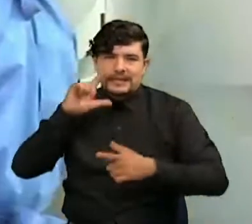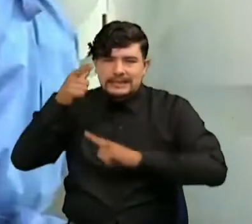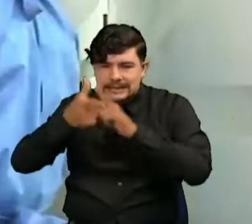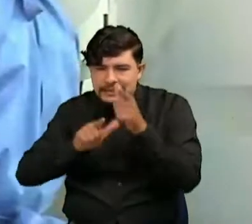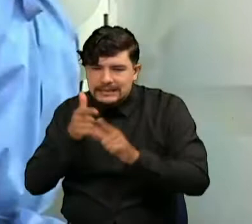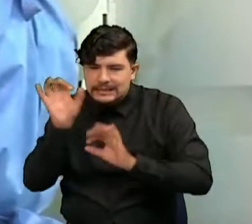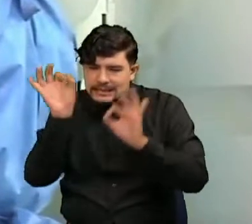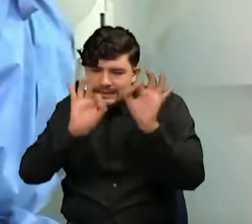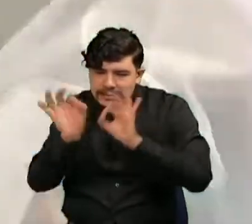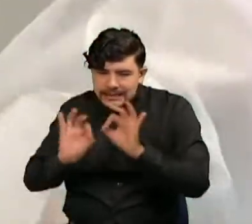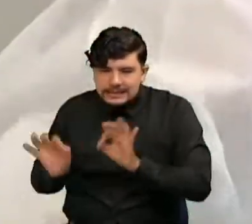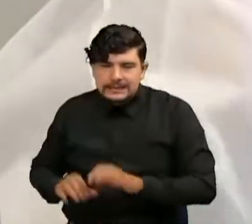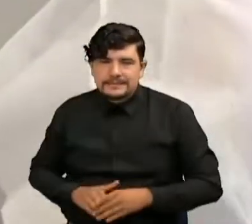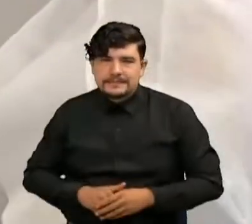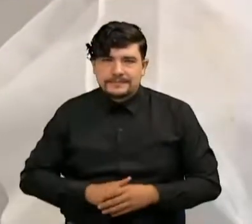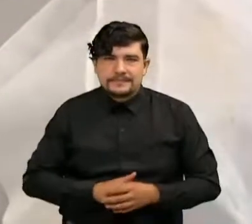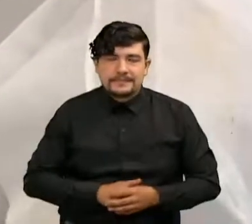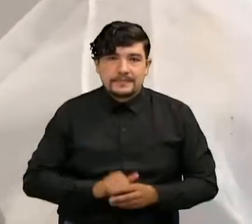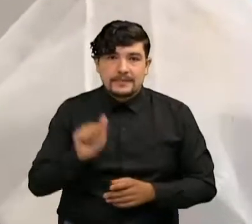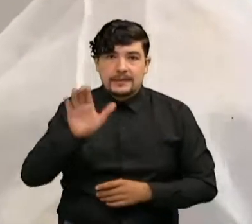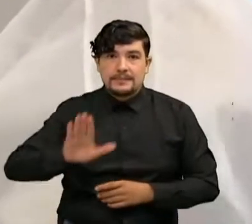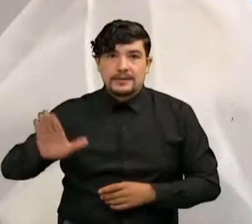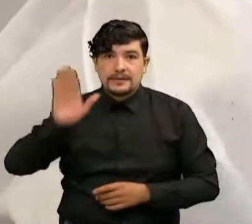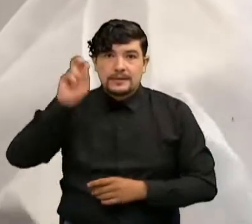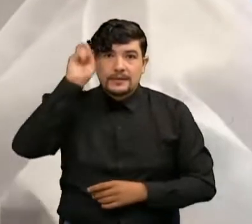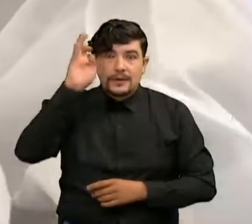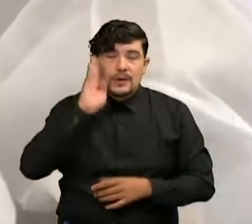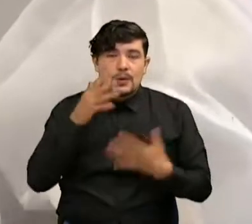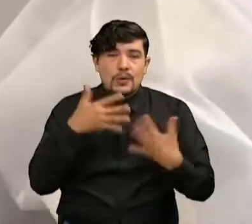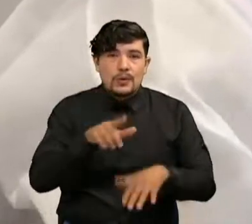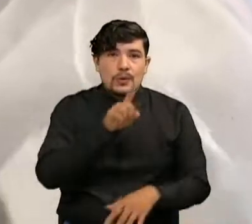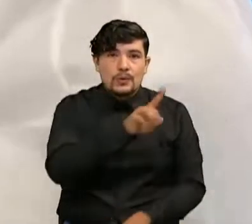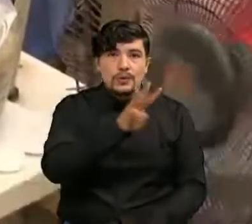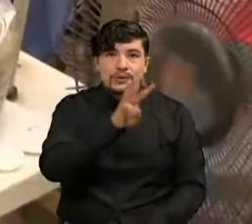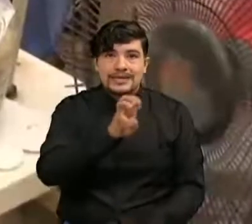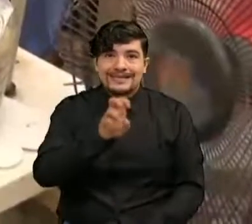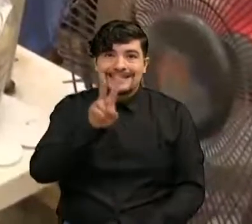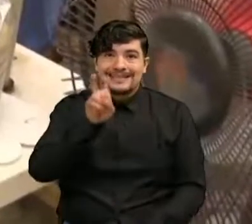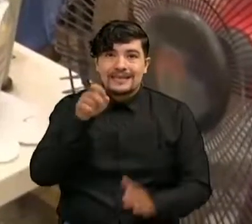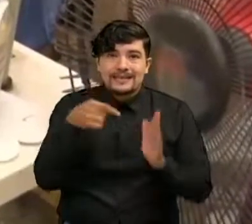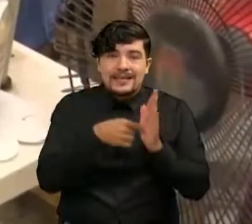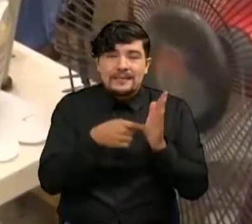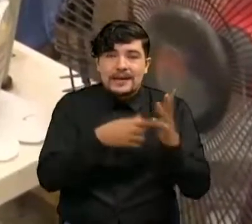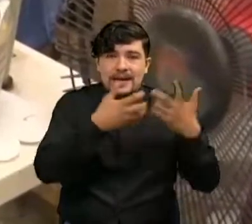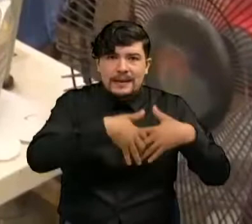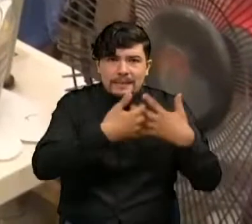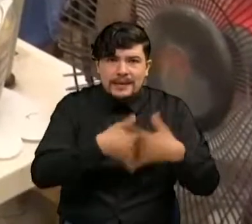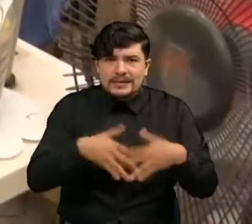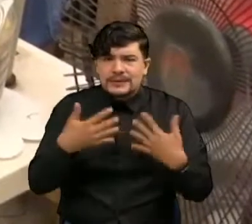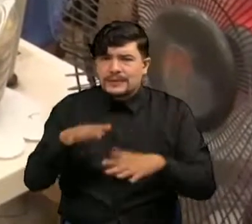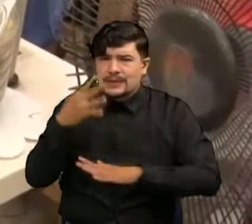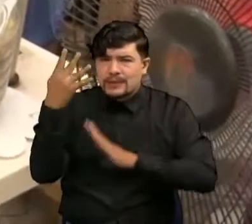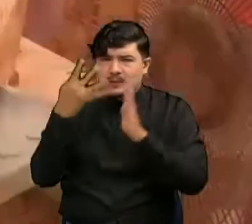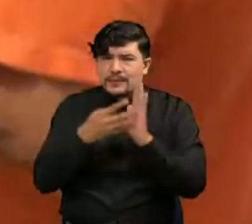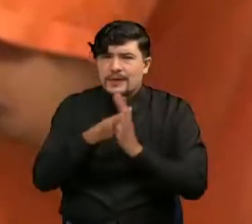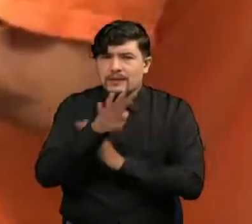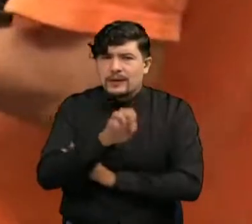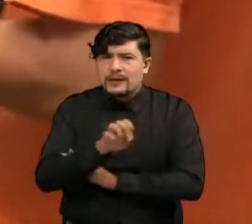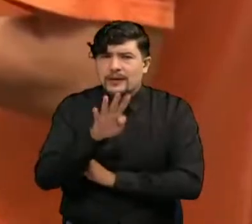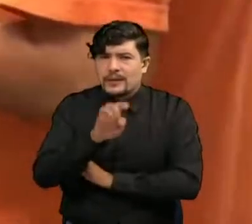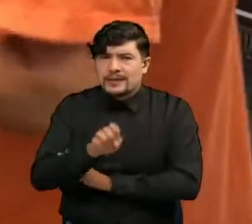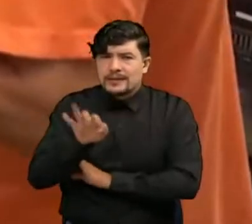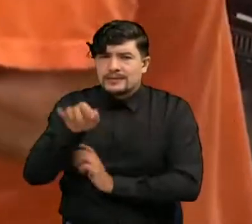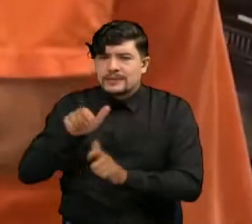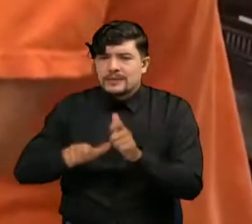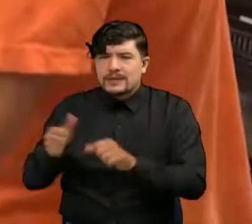una revisión de la base de datos. En Norte de Santander hay 187.000 empresas con 4.926 trabajadores a la espera,